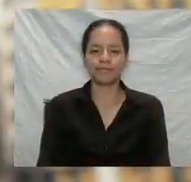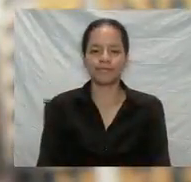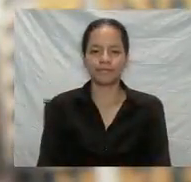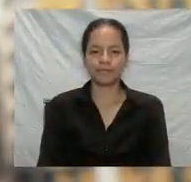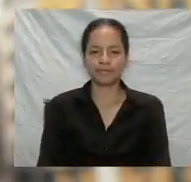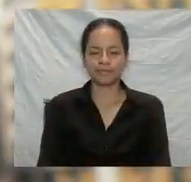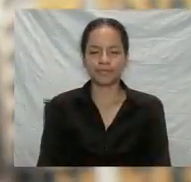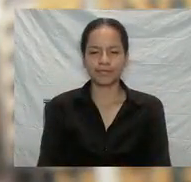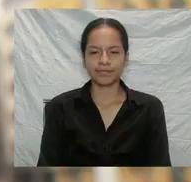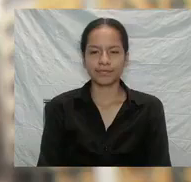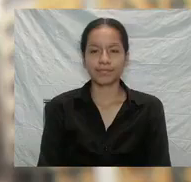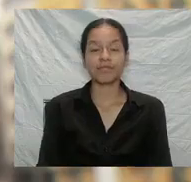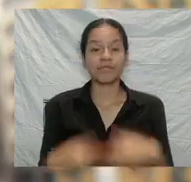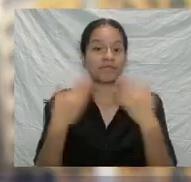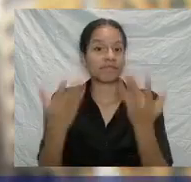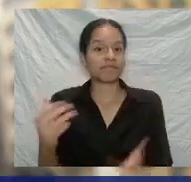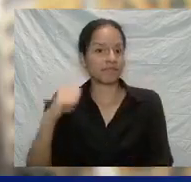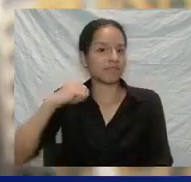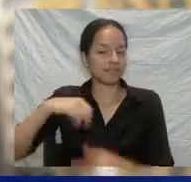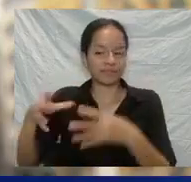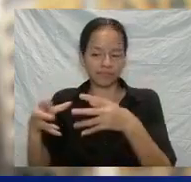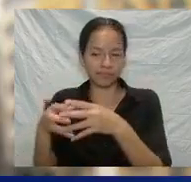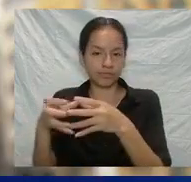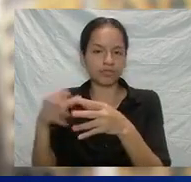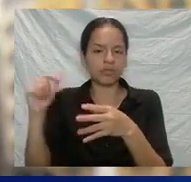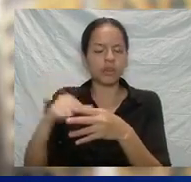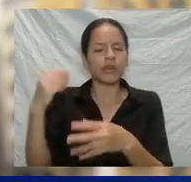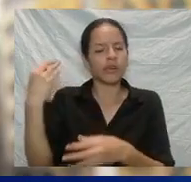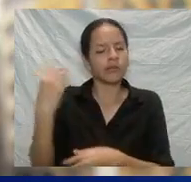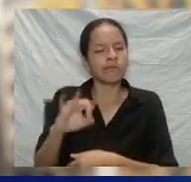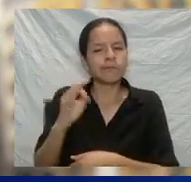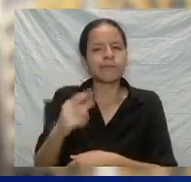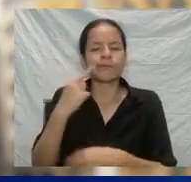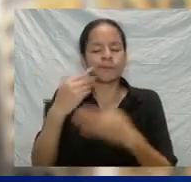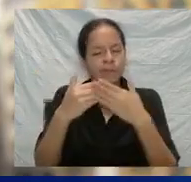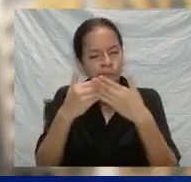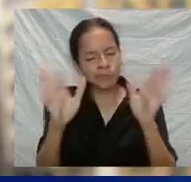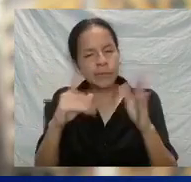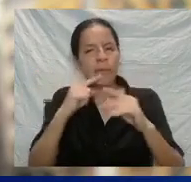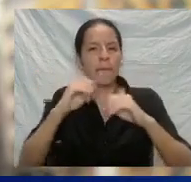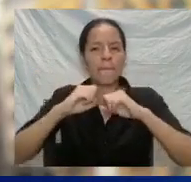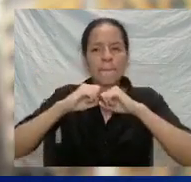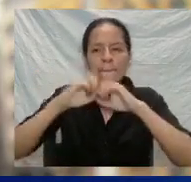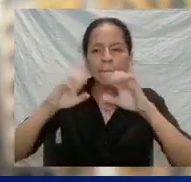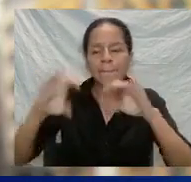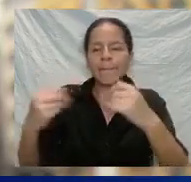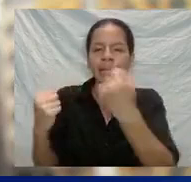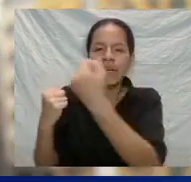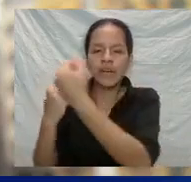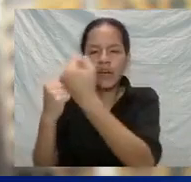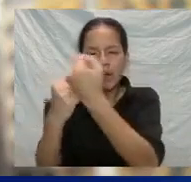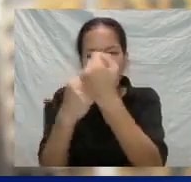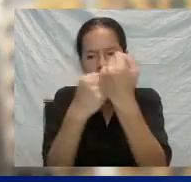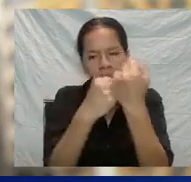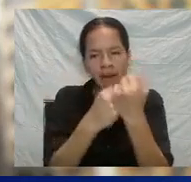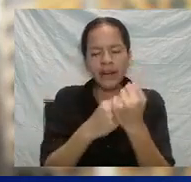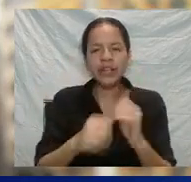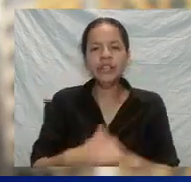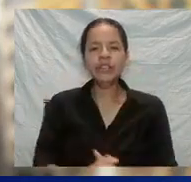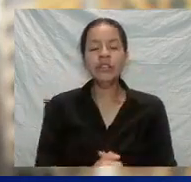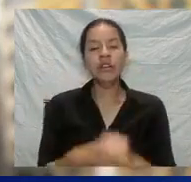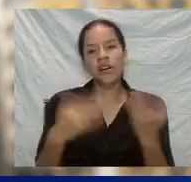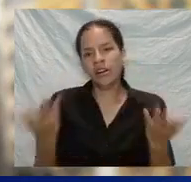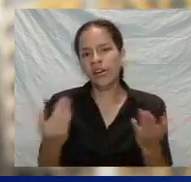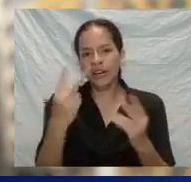bueno la municipalidad de lima siempre está tratando de dar espacios y ayuda a los que lo necesitan en este caso son nuestros artesanos con